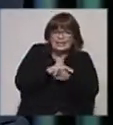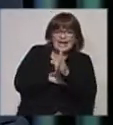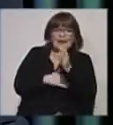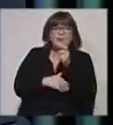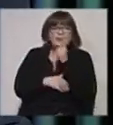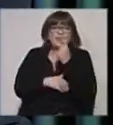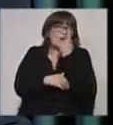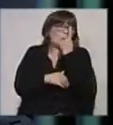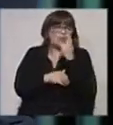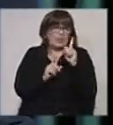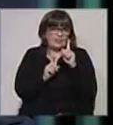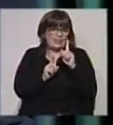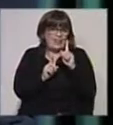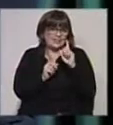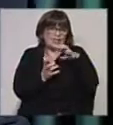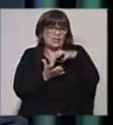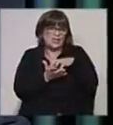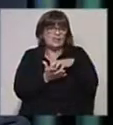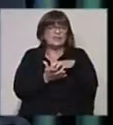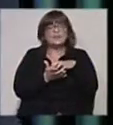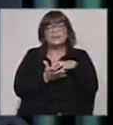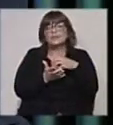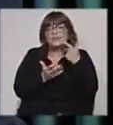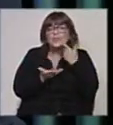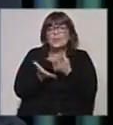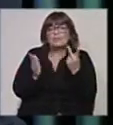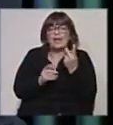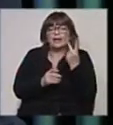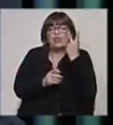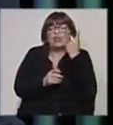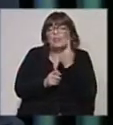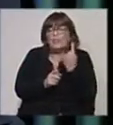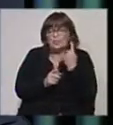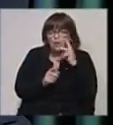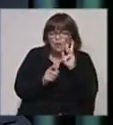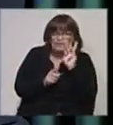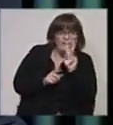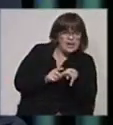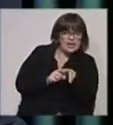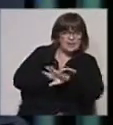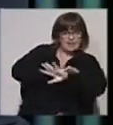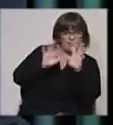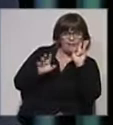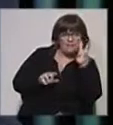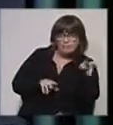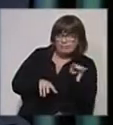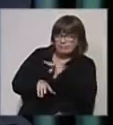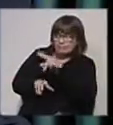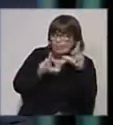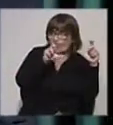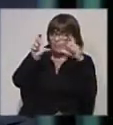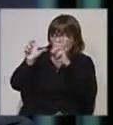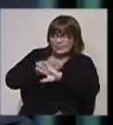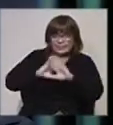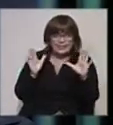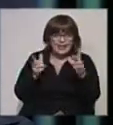de cada medio, y te daban 2 minutos para entrar a la celda, ¿no? O sea, era básicamente mirar, sacar un par de fotos para después